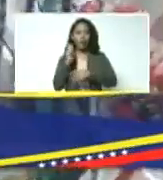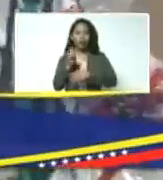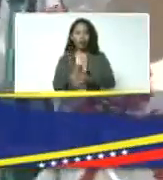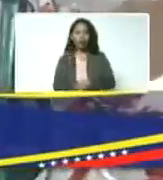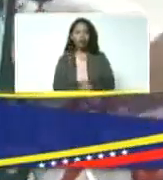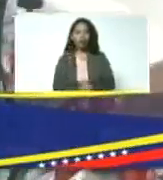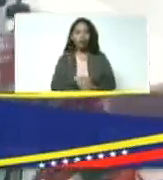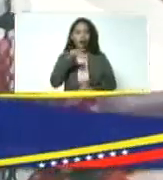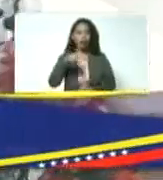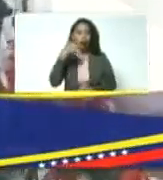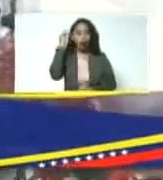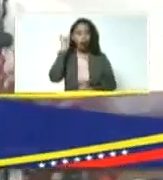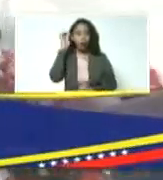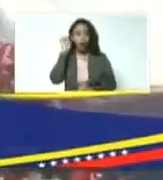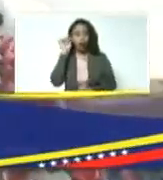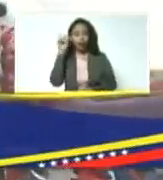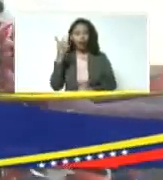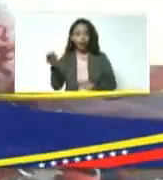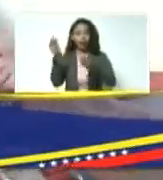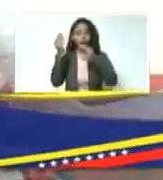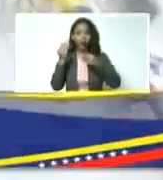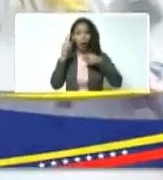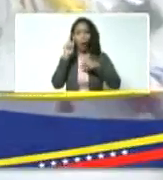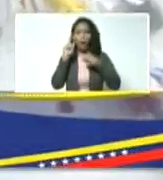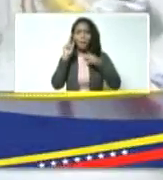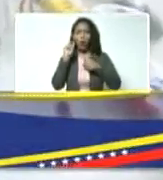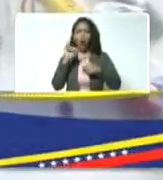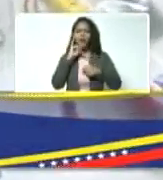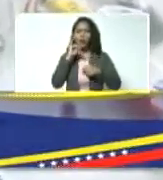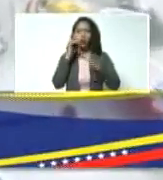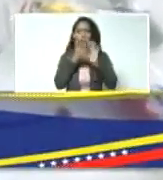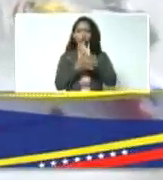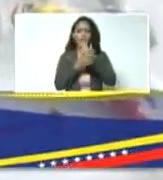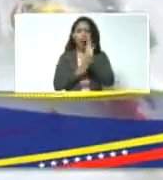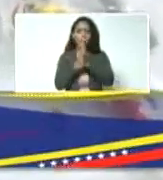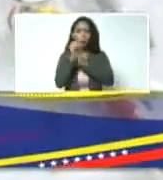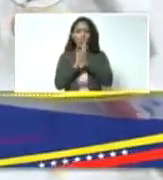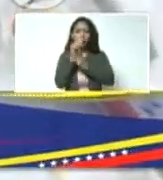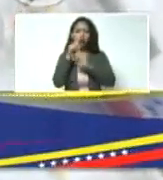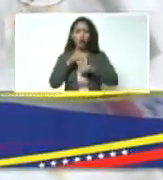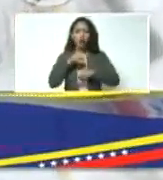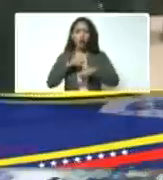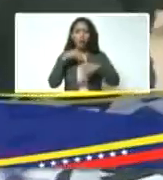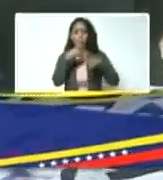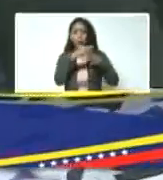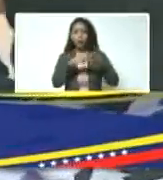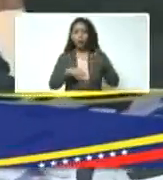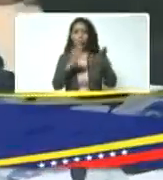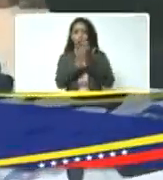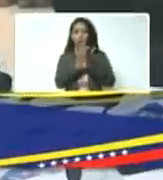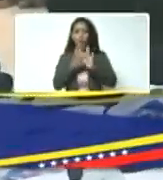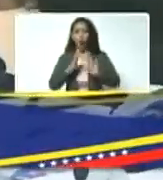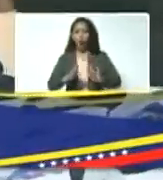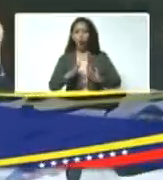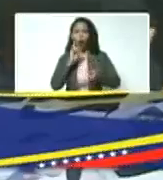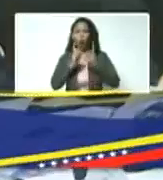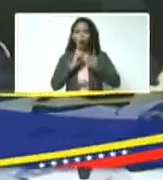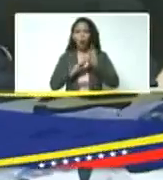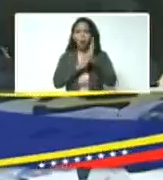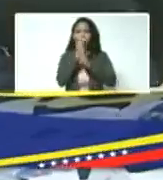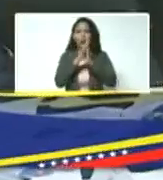a Arlín Correa, que nos va a dar un poco de detalles sobre su emprendimiento, que en este caso son productos escolares, y de algunos